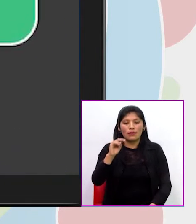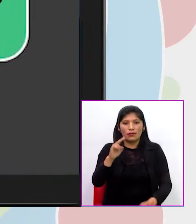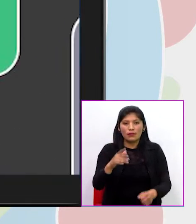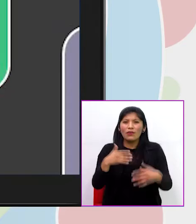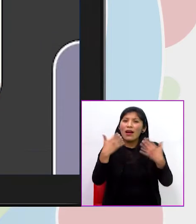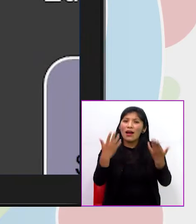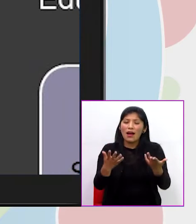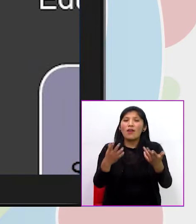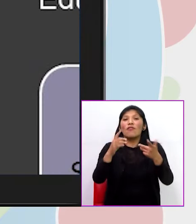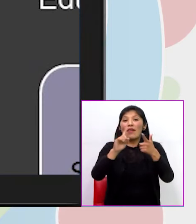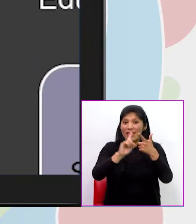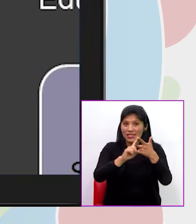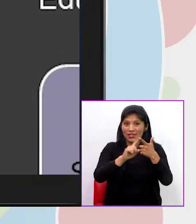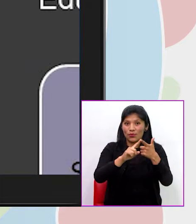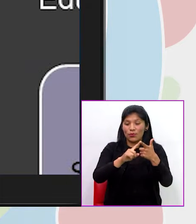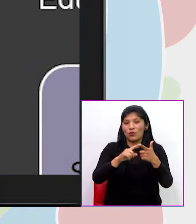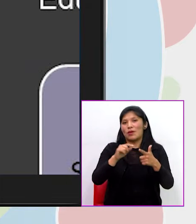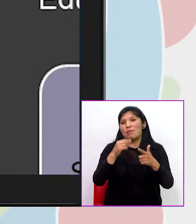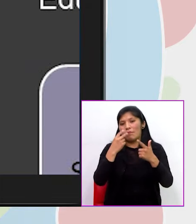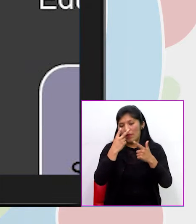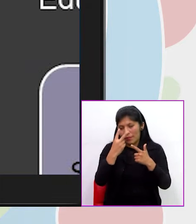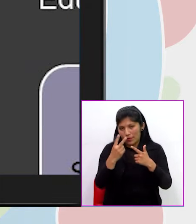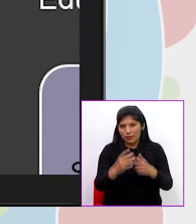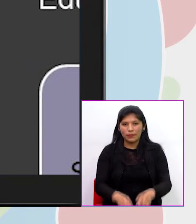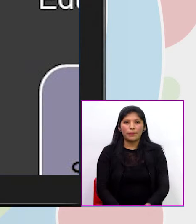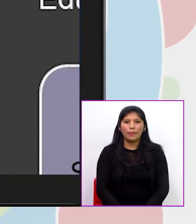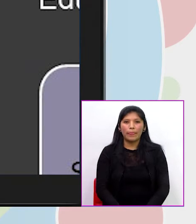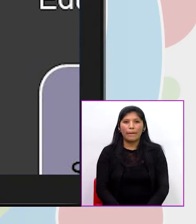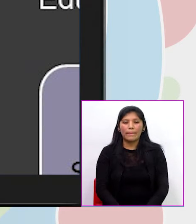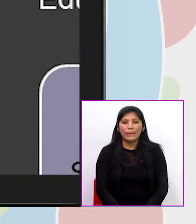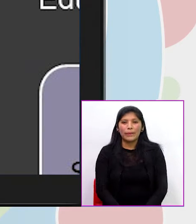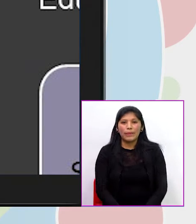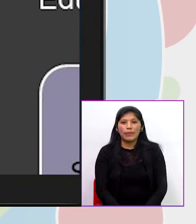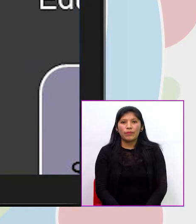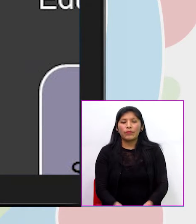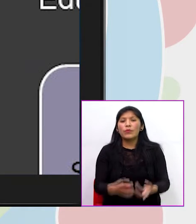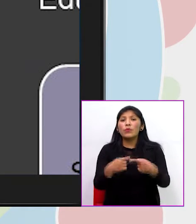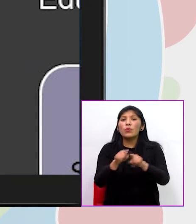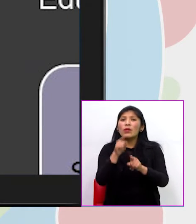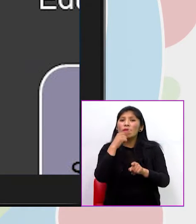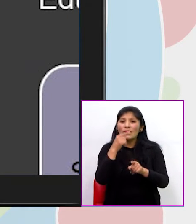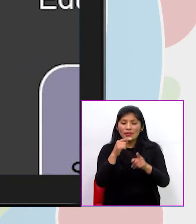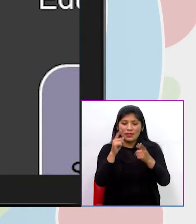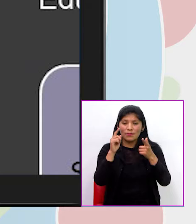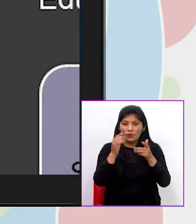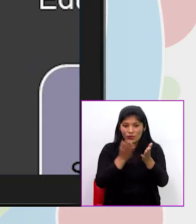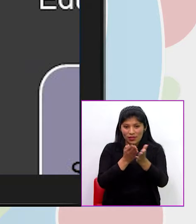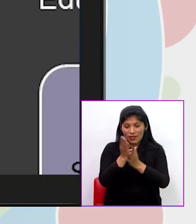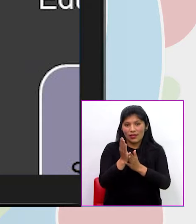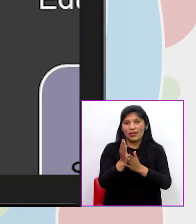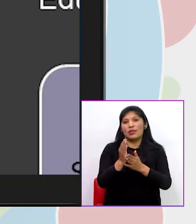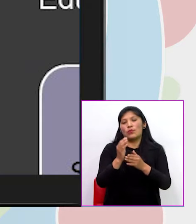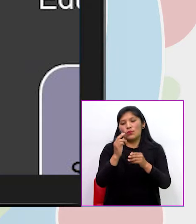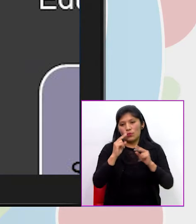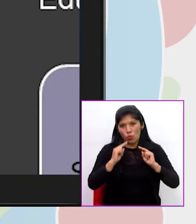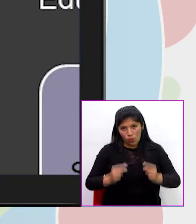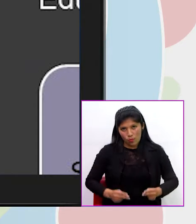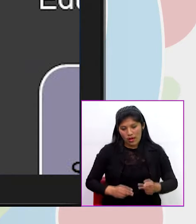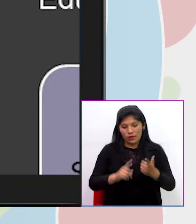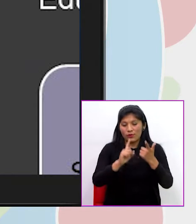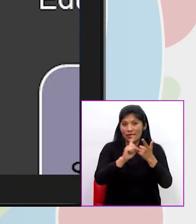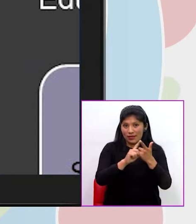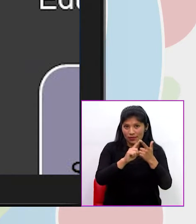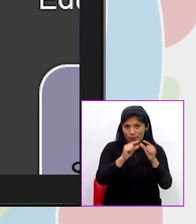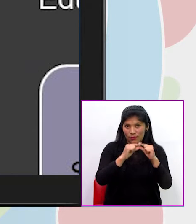a los derechos humanos de segunda generación? Bien. Cuando estamos hablando de los derechos humanos de segunda generación,